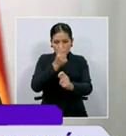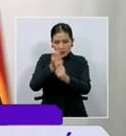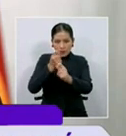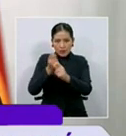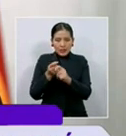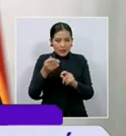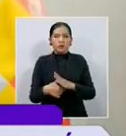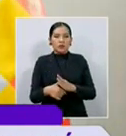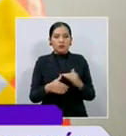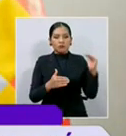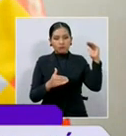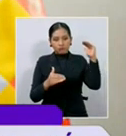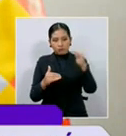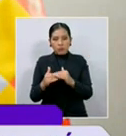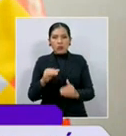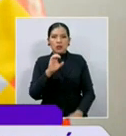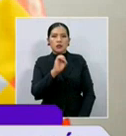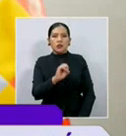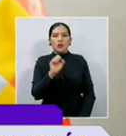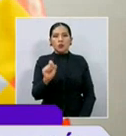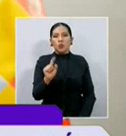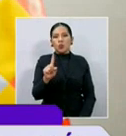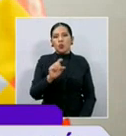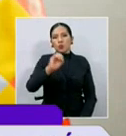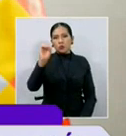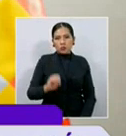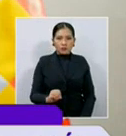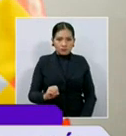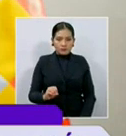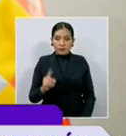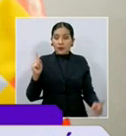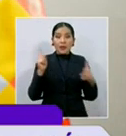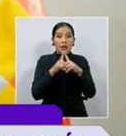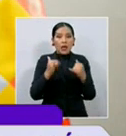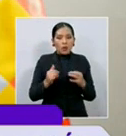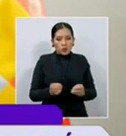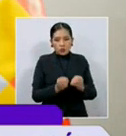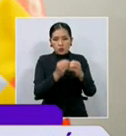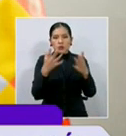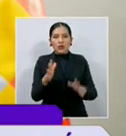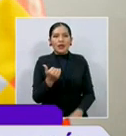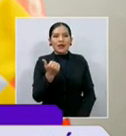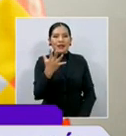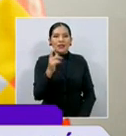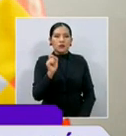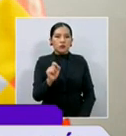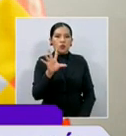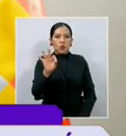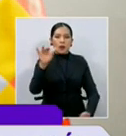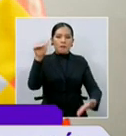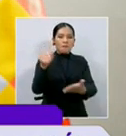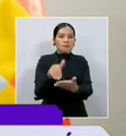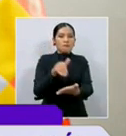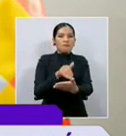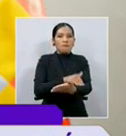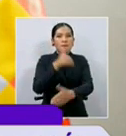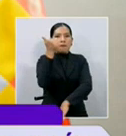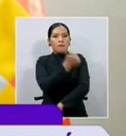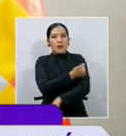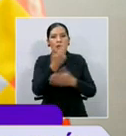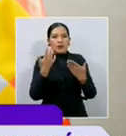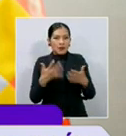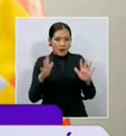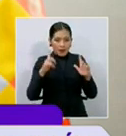combatir la pandemia. Hasta la fecha, se han aplicado más de 15,9 millones de vacunas. Millones